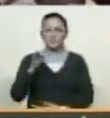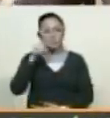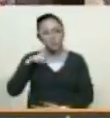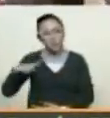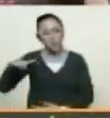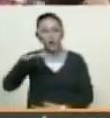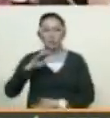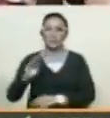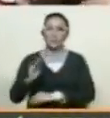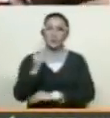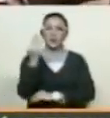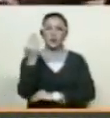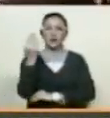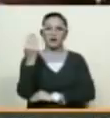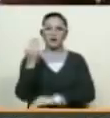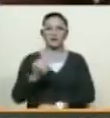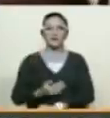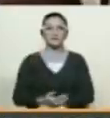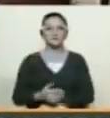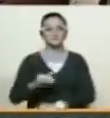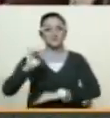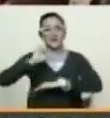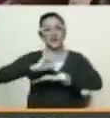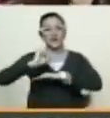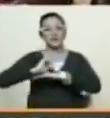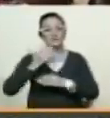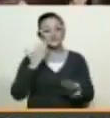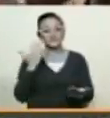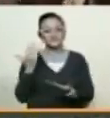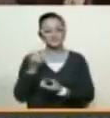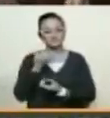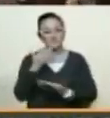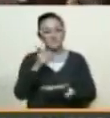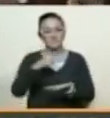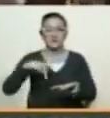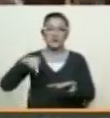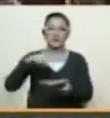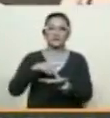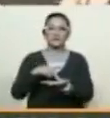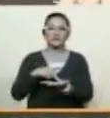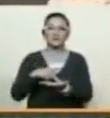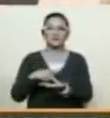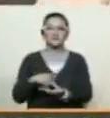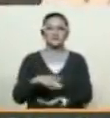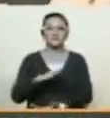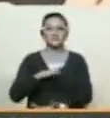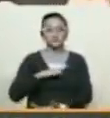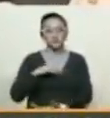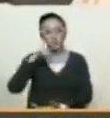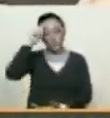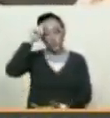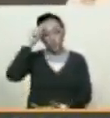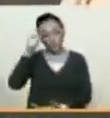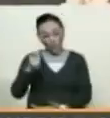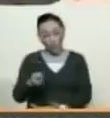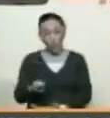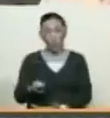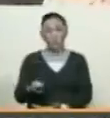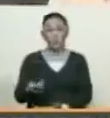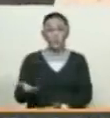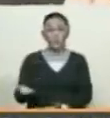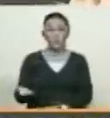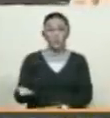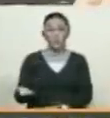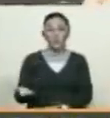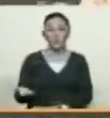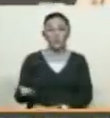Lara, en la iglesia de la Divina Pastora, en esta hermosa plaza. Yo me quito el sombrero porque acabamos de salir de